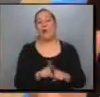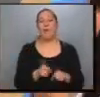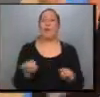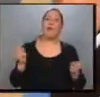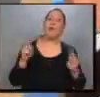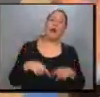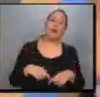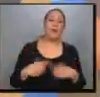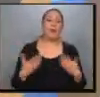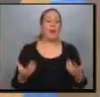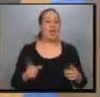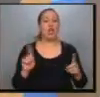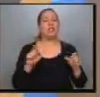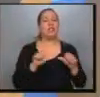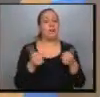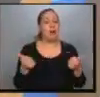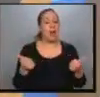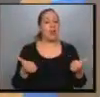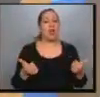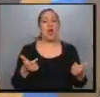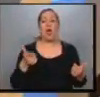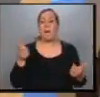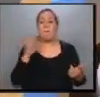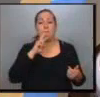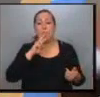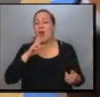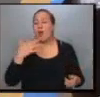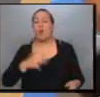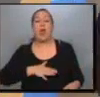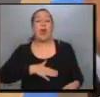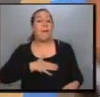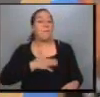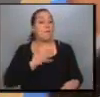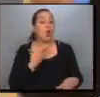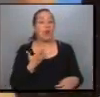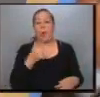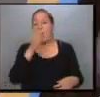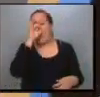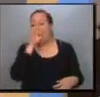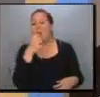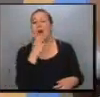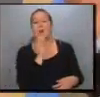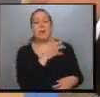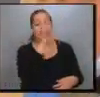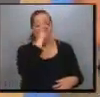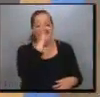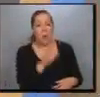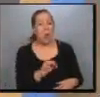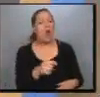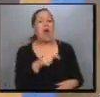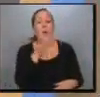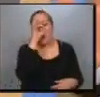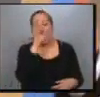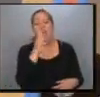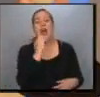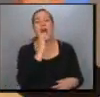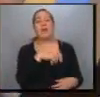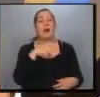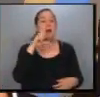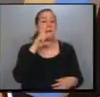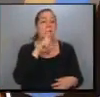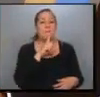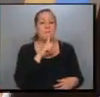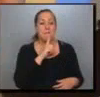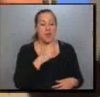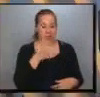encima no se separaron mal. Estaba tan enamorada ella que nunca habló mal de él. En todos estos años nunca habló mal de Brad Pitt. Quedó, y en